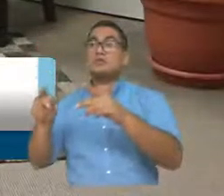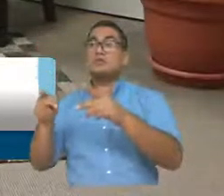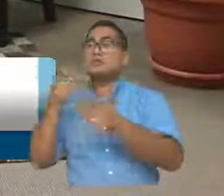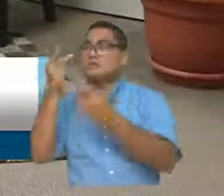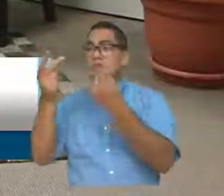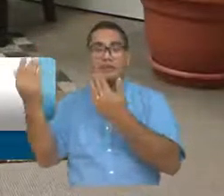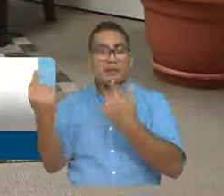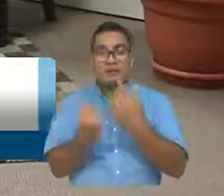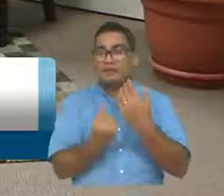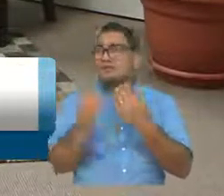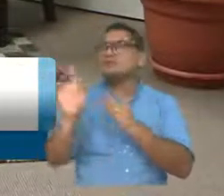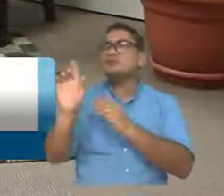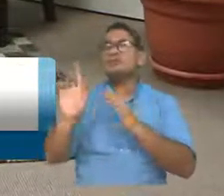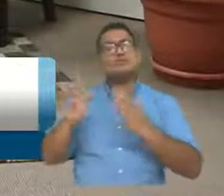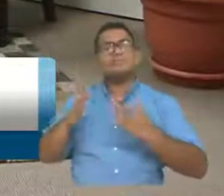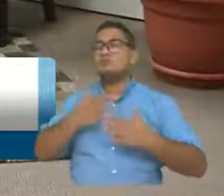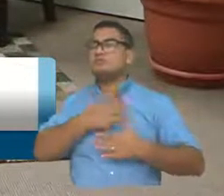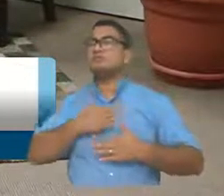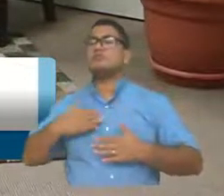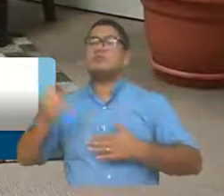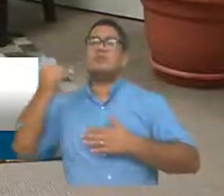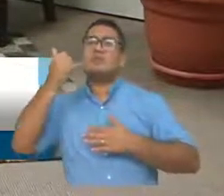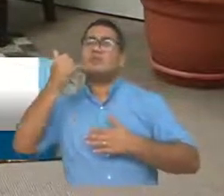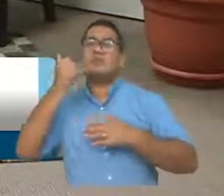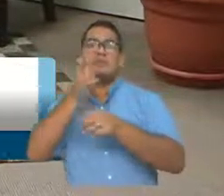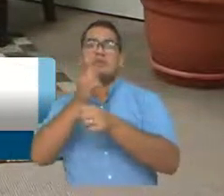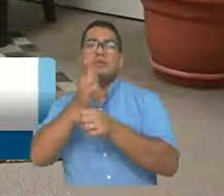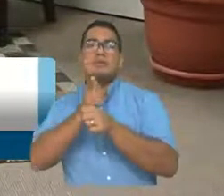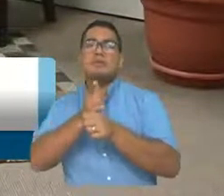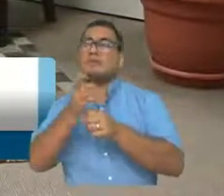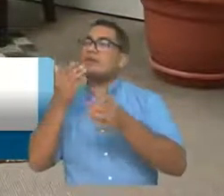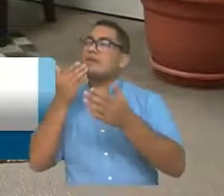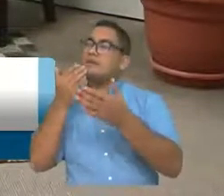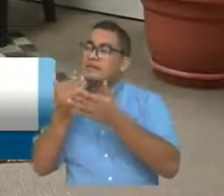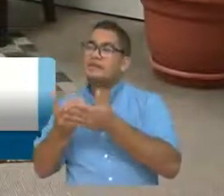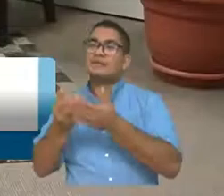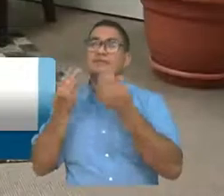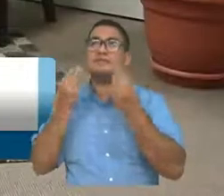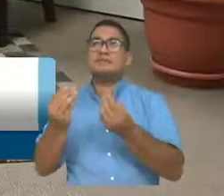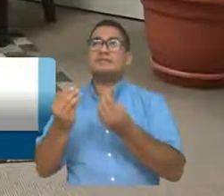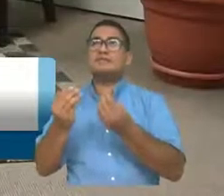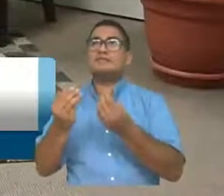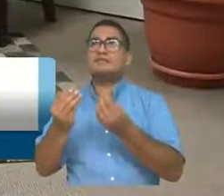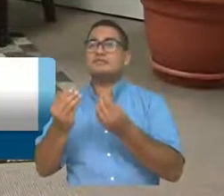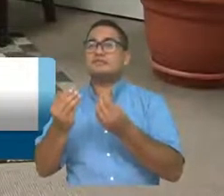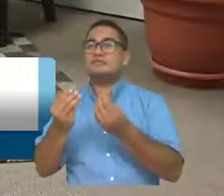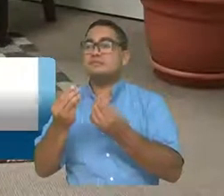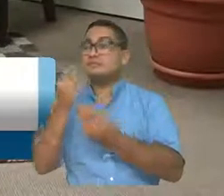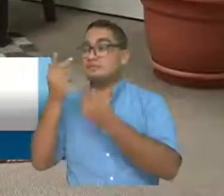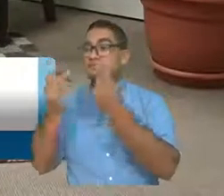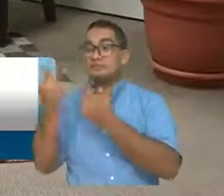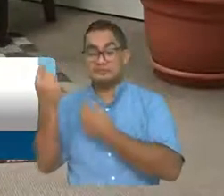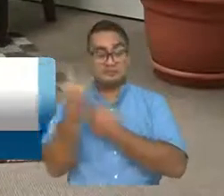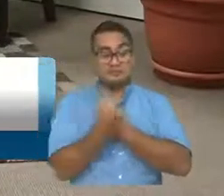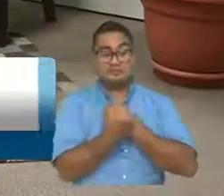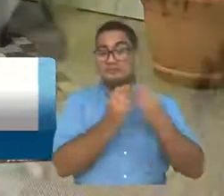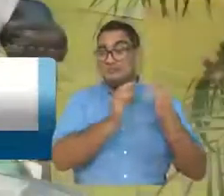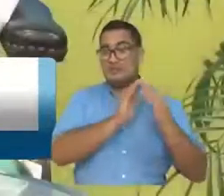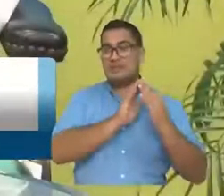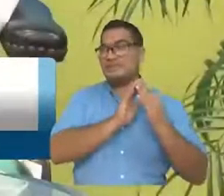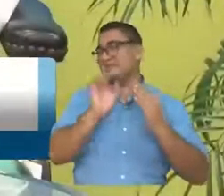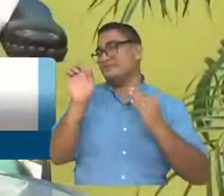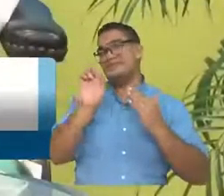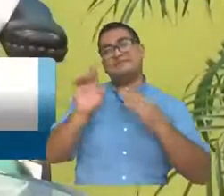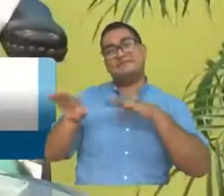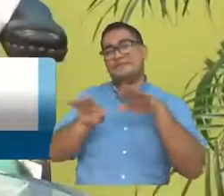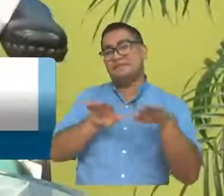problemita. Entonces ahí tiene que ver la responsabilidad de la persona que sabe que tiene COVID. Claro. Comunicarlo antes de recibir una visita. Una visita, sí. Es decir, claro.